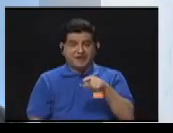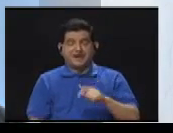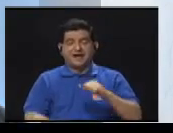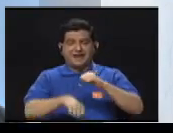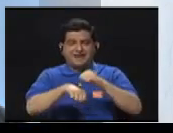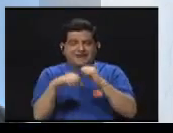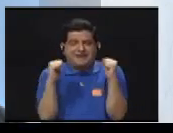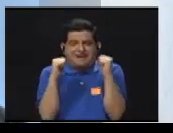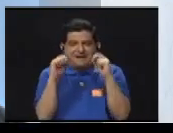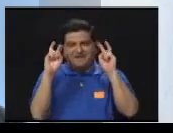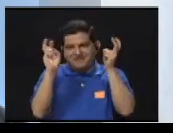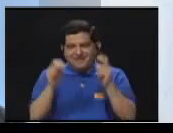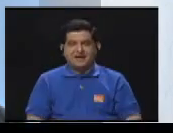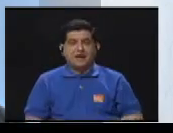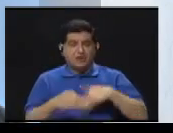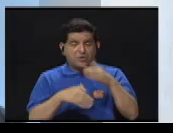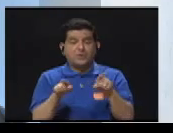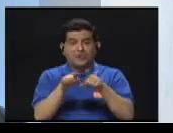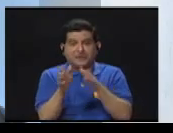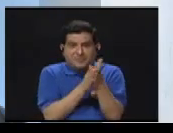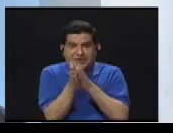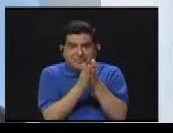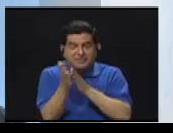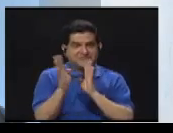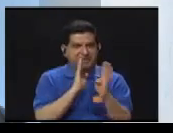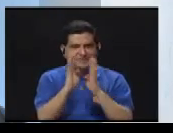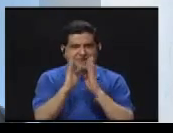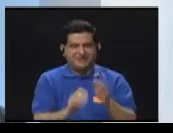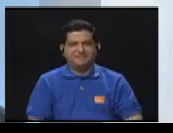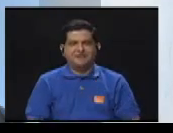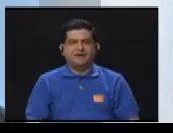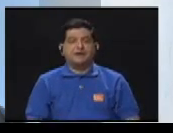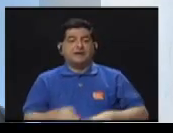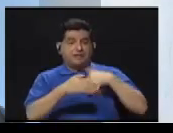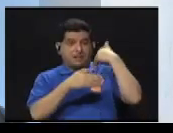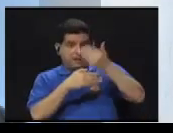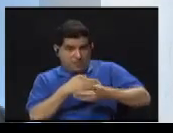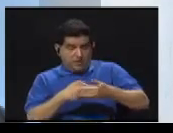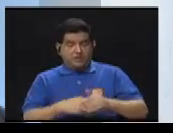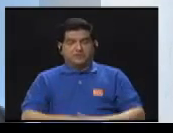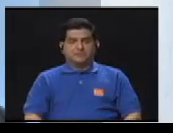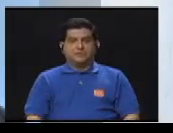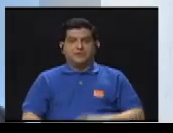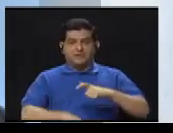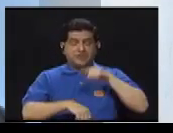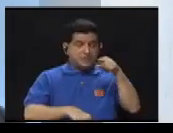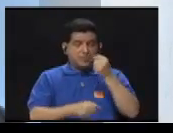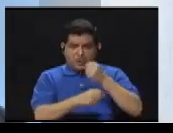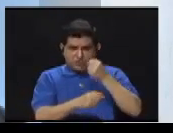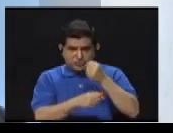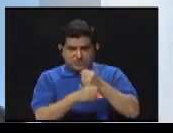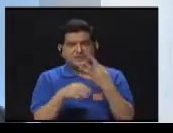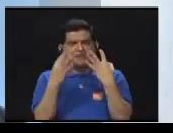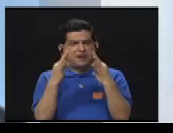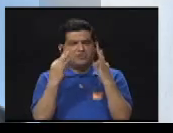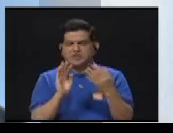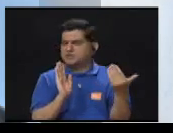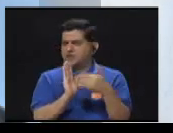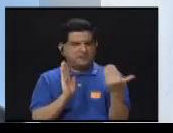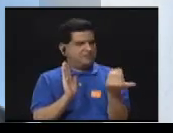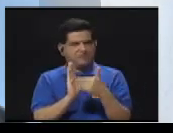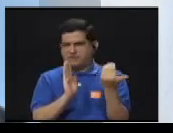comían y ese ratito nosotros les sacábamos el jugo y hablábamos con ellos. Después los ratos que ellos estaban trabajando ahí, tratamos de